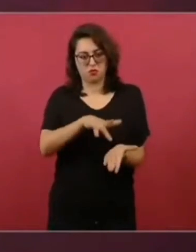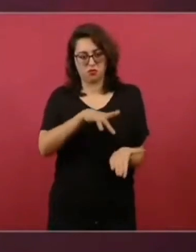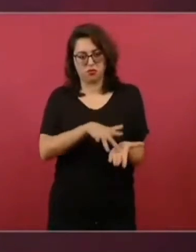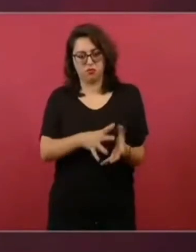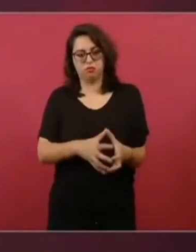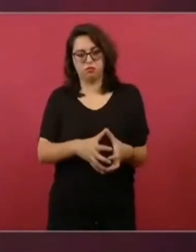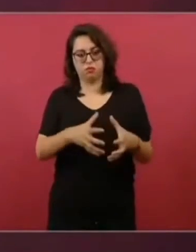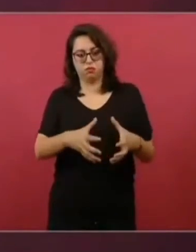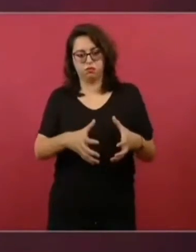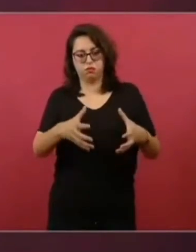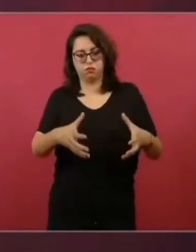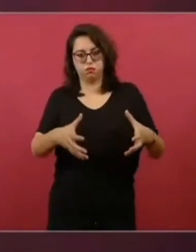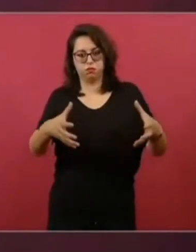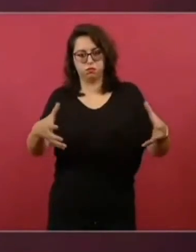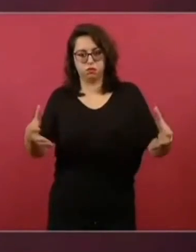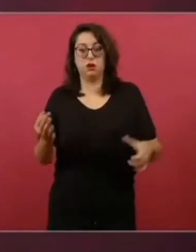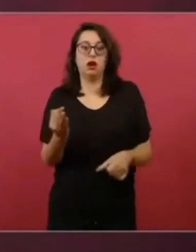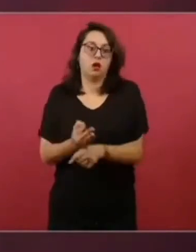en la actualidad.